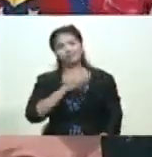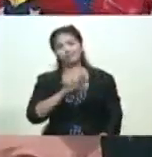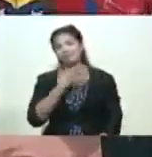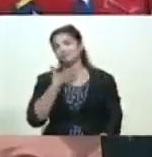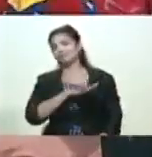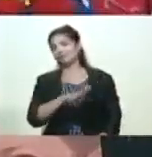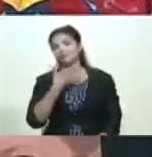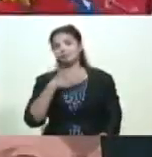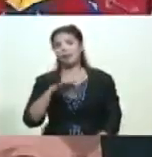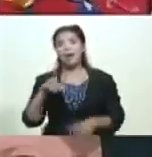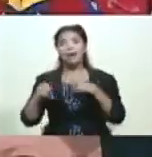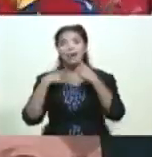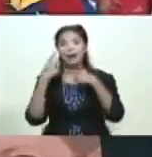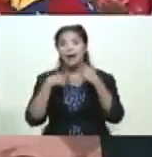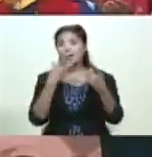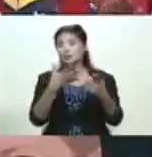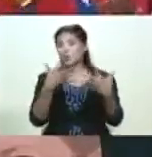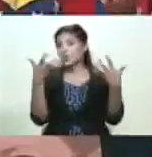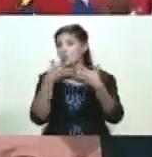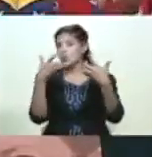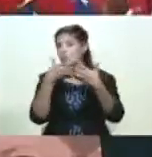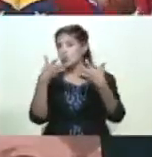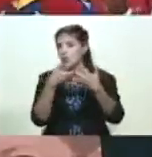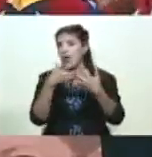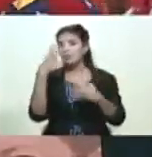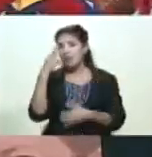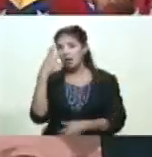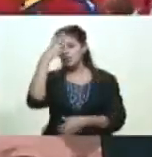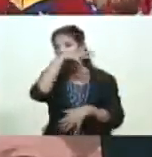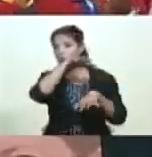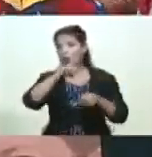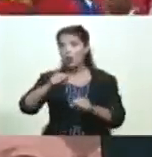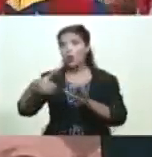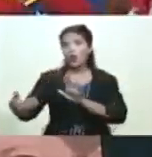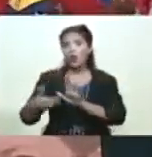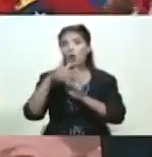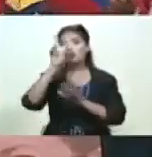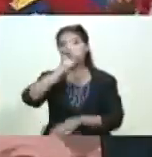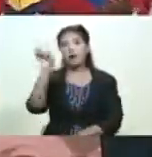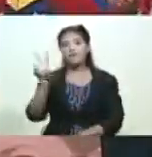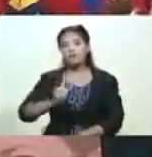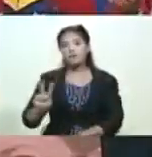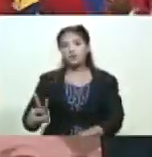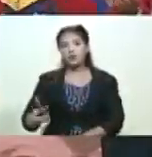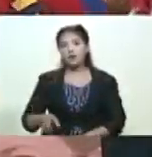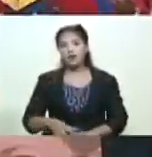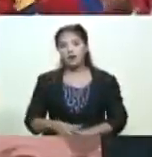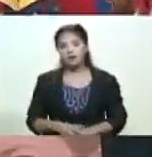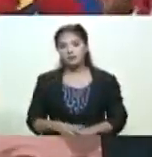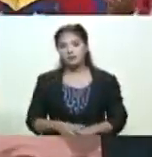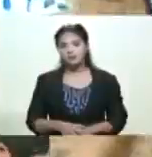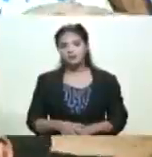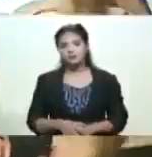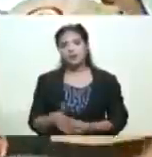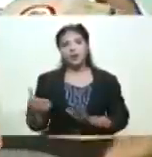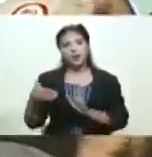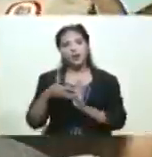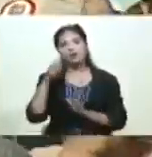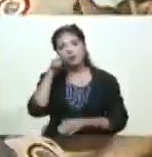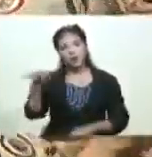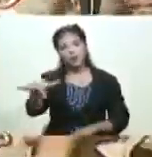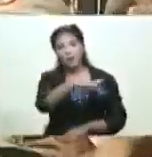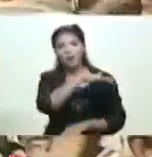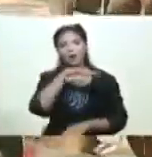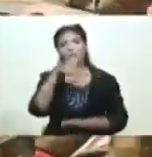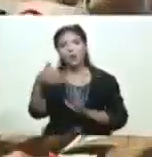repudiado las declaraciones guerreristas de Donald Trump contra la patria venezolana, contra nuestro pueblo